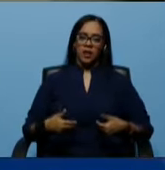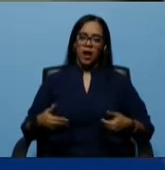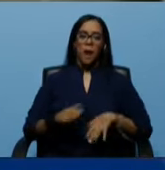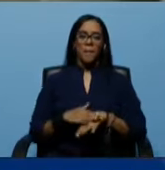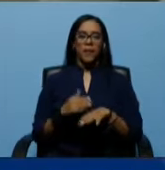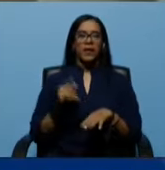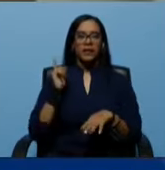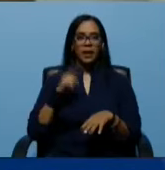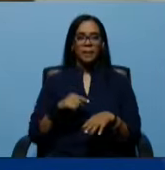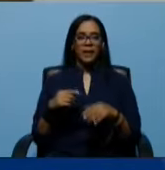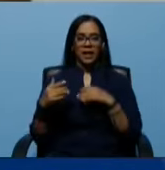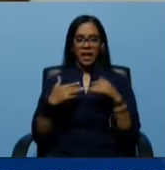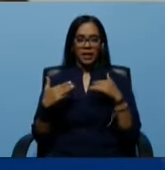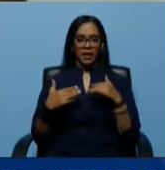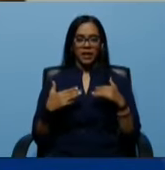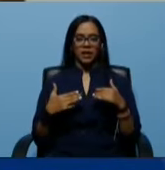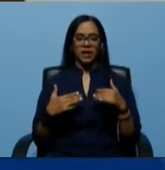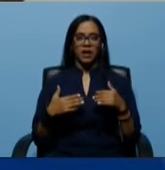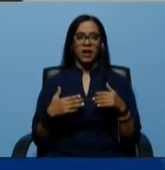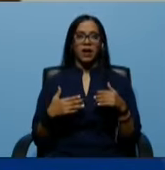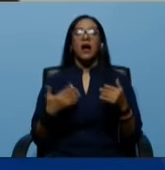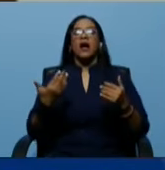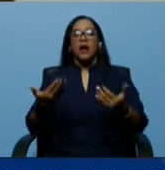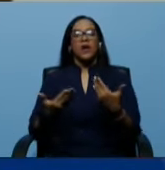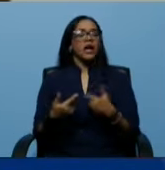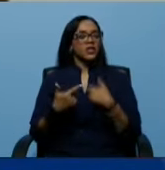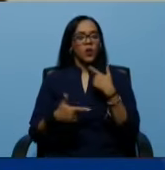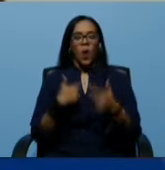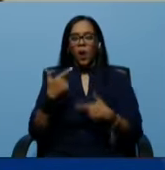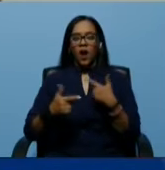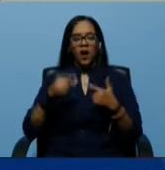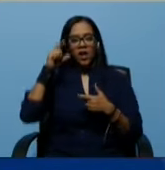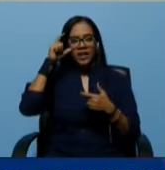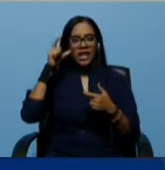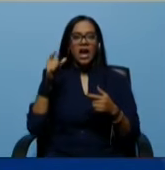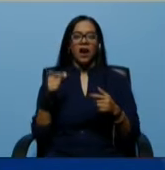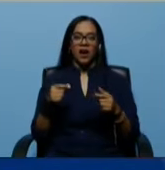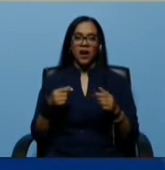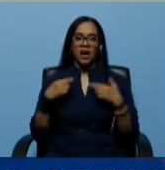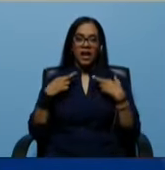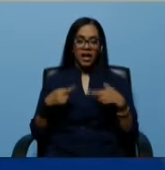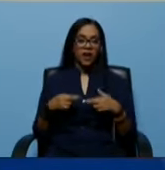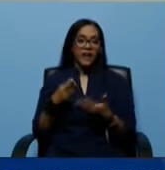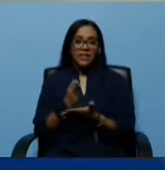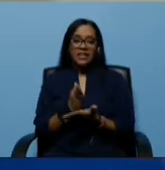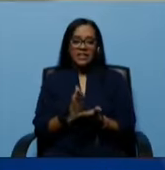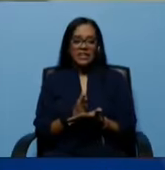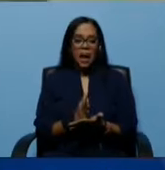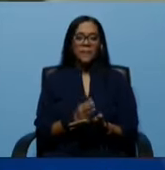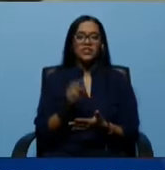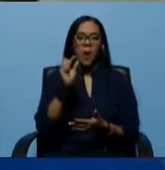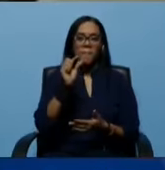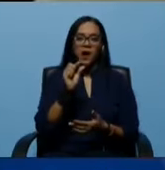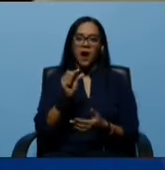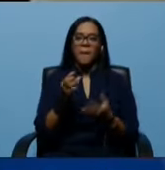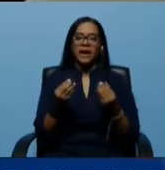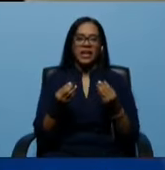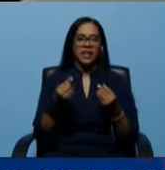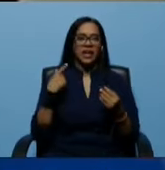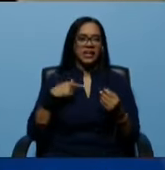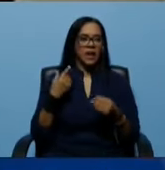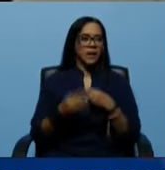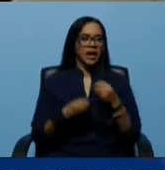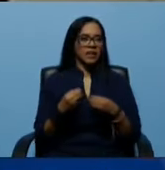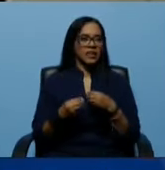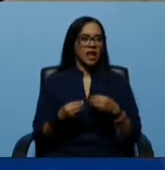porque también la guerra que nos dan todos los días, con la que los recursos siempre son pocos para tanto que tenemos que